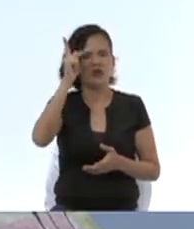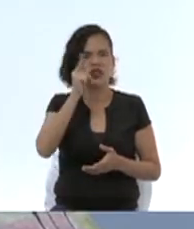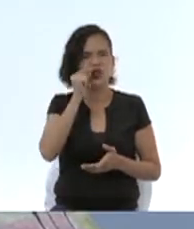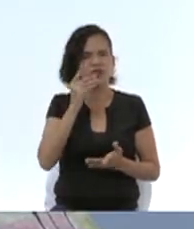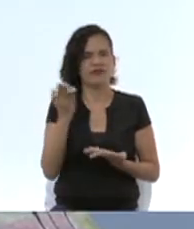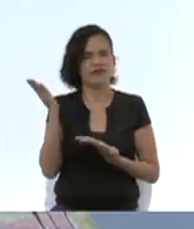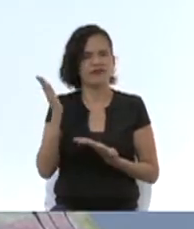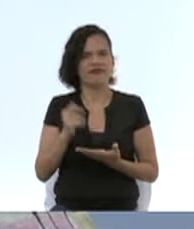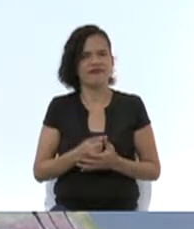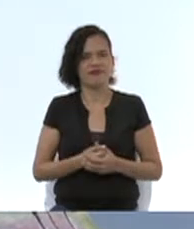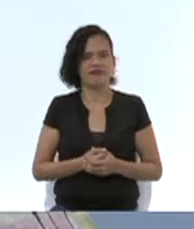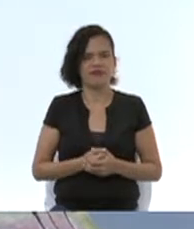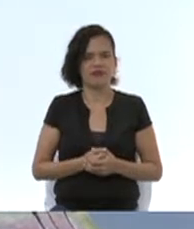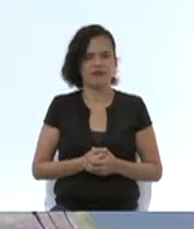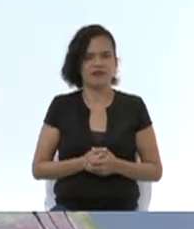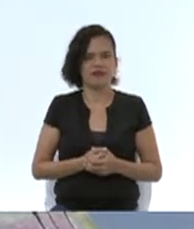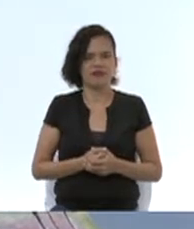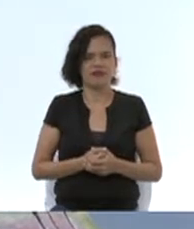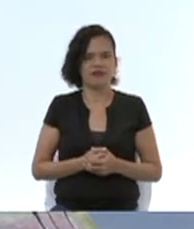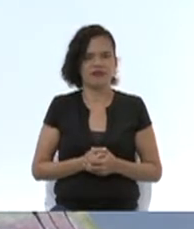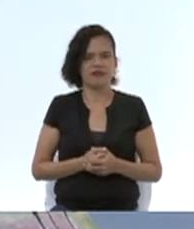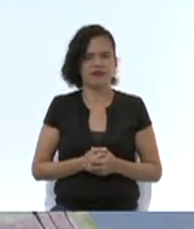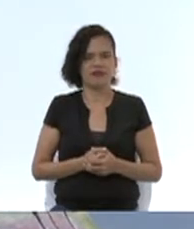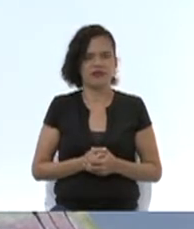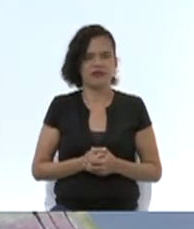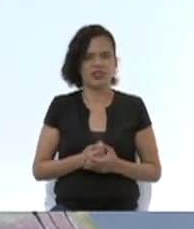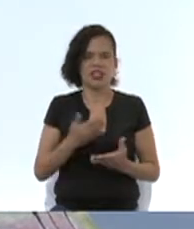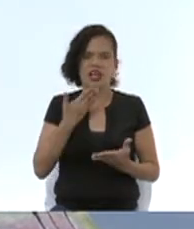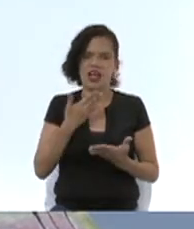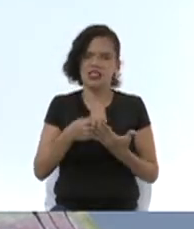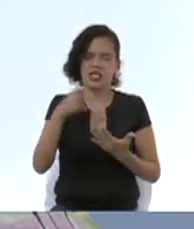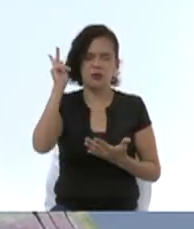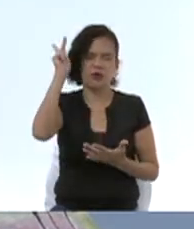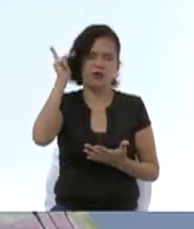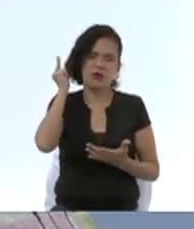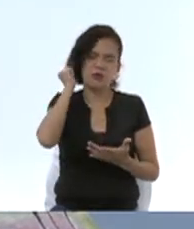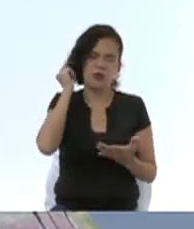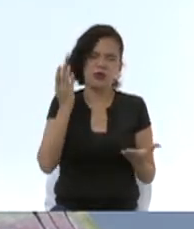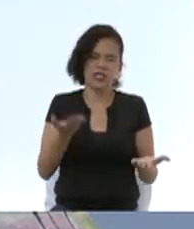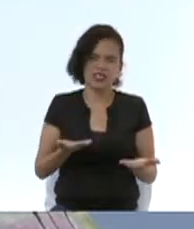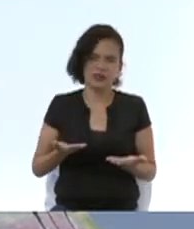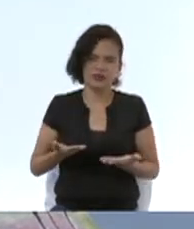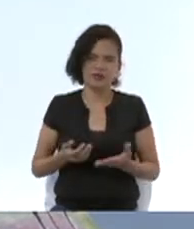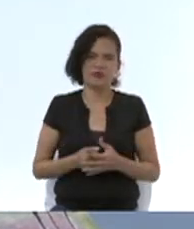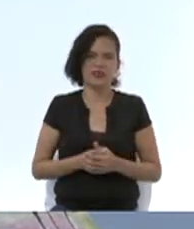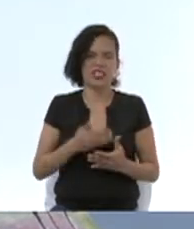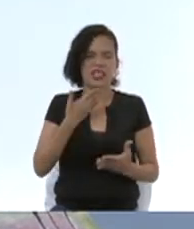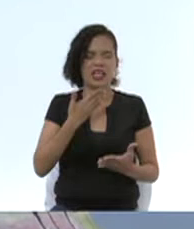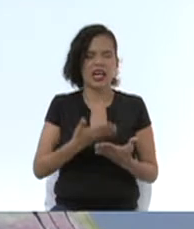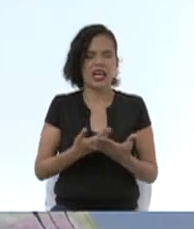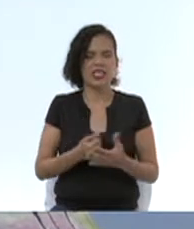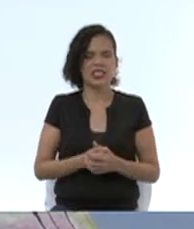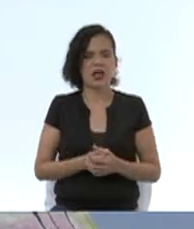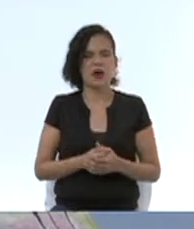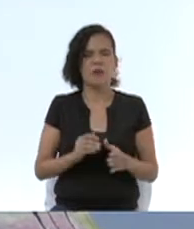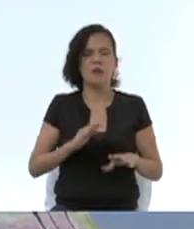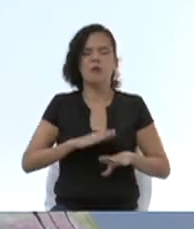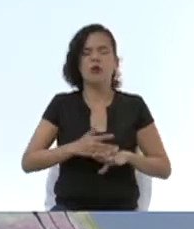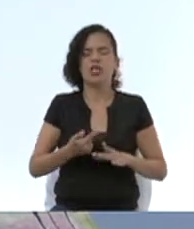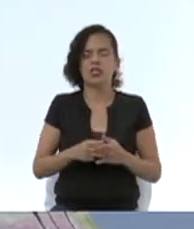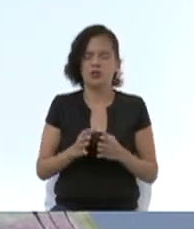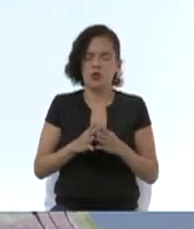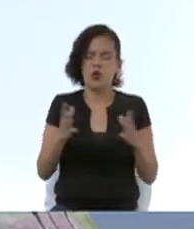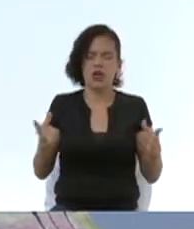Edinson Vázquez. Muy bien, bienvenido, Edinson. Gracias a ti, Heyler. Gracias por la invitación. Gracias porque ya somos un gran